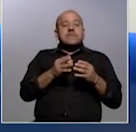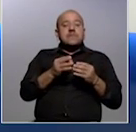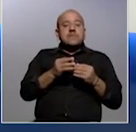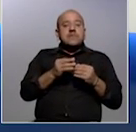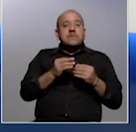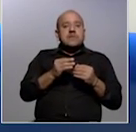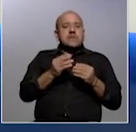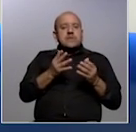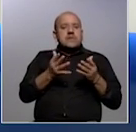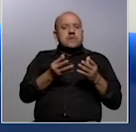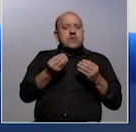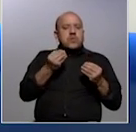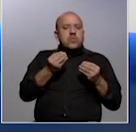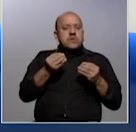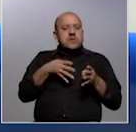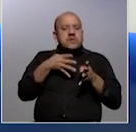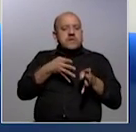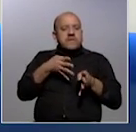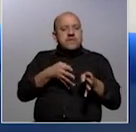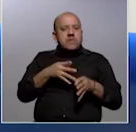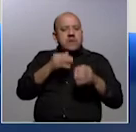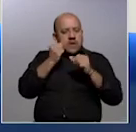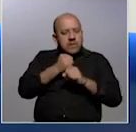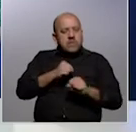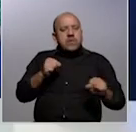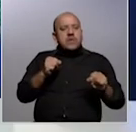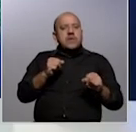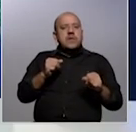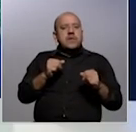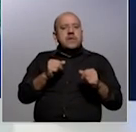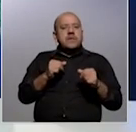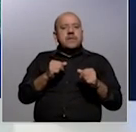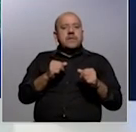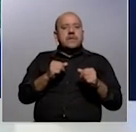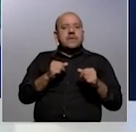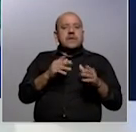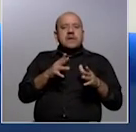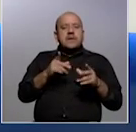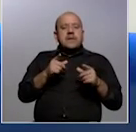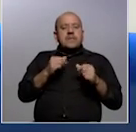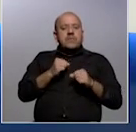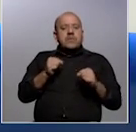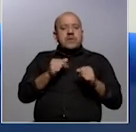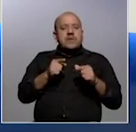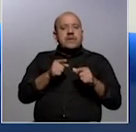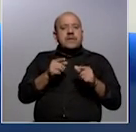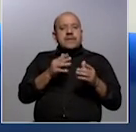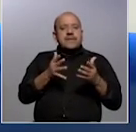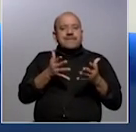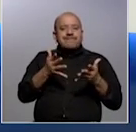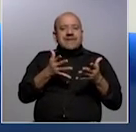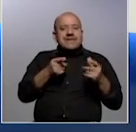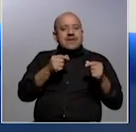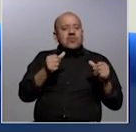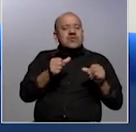pero puede ser el desafío para lograr esa digamos esa unión o esa buena